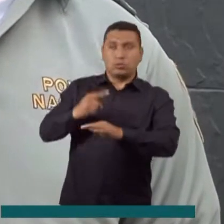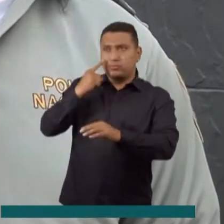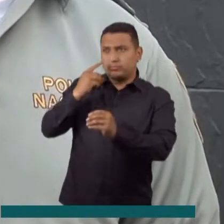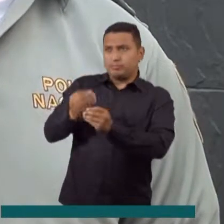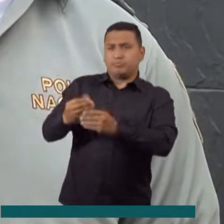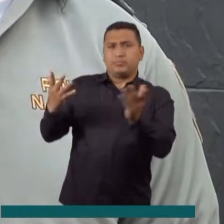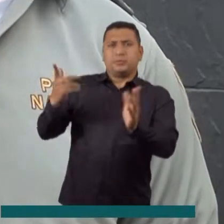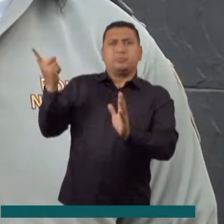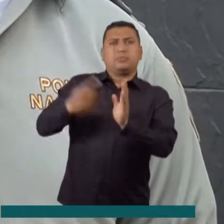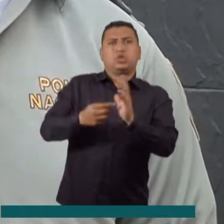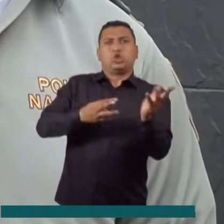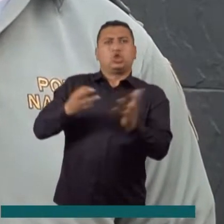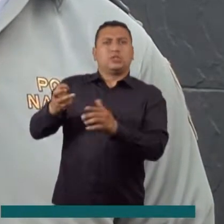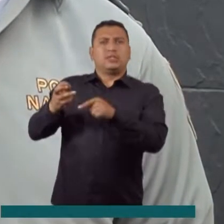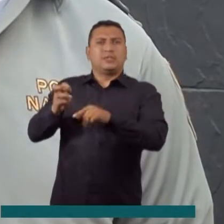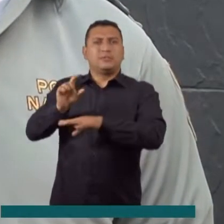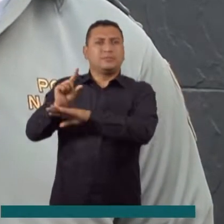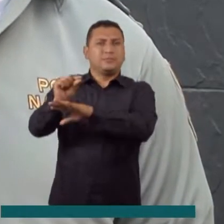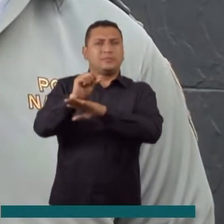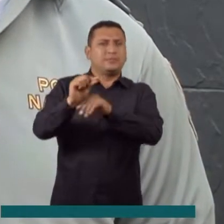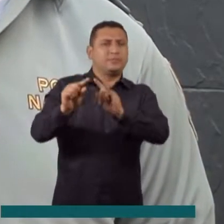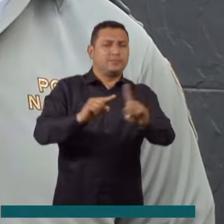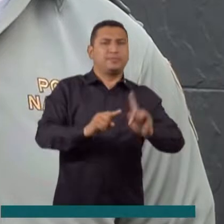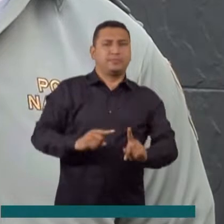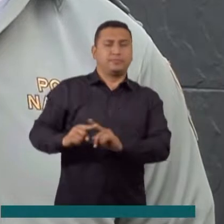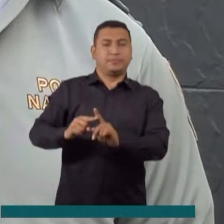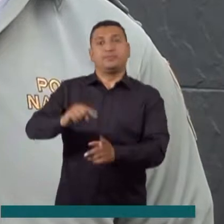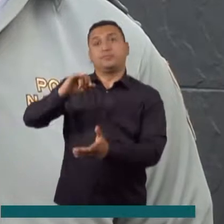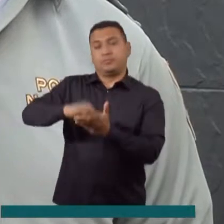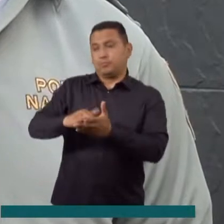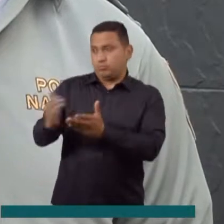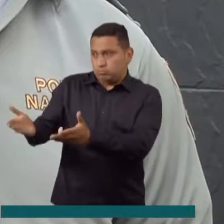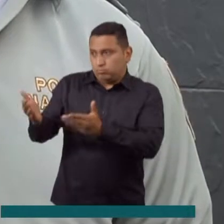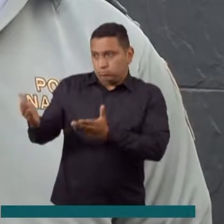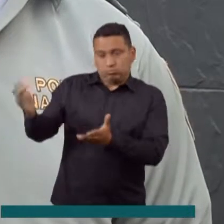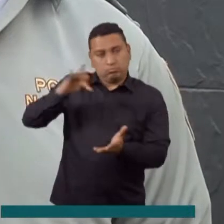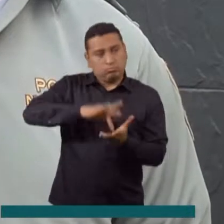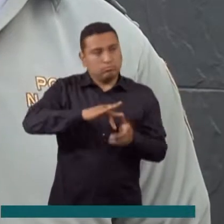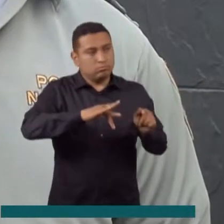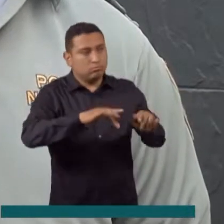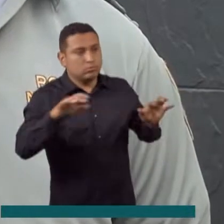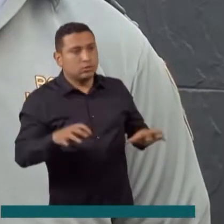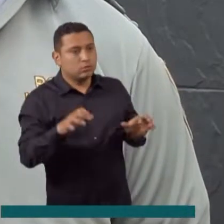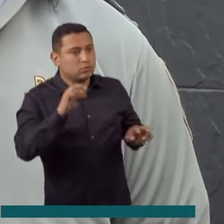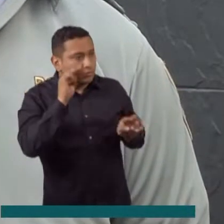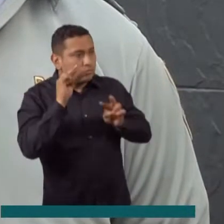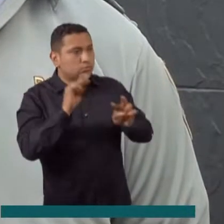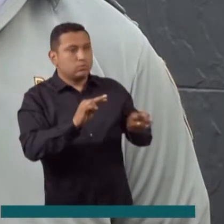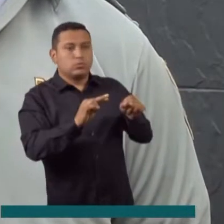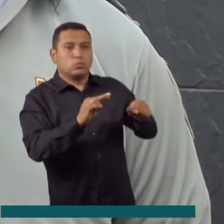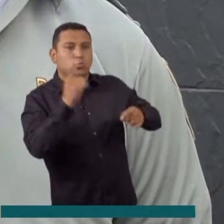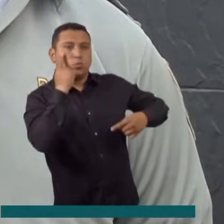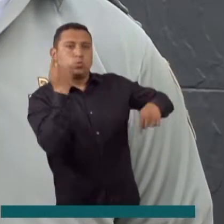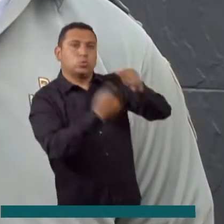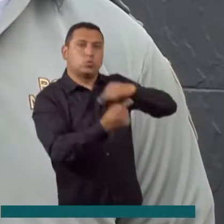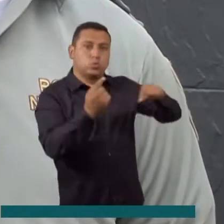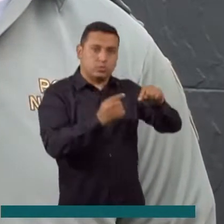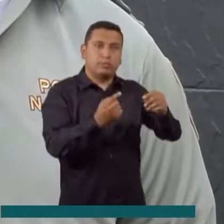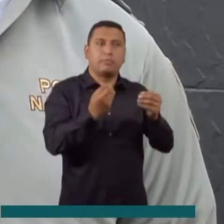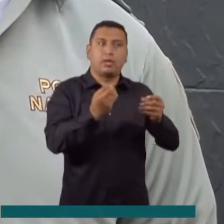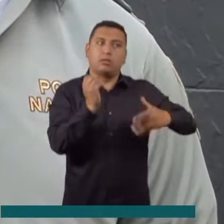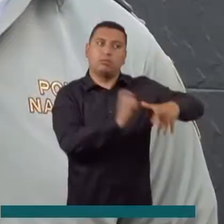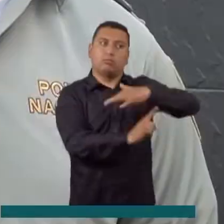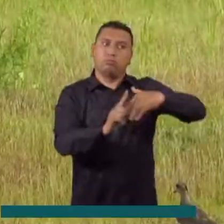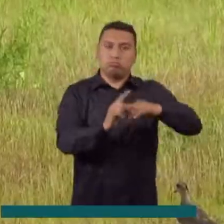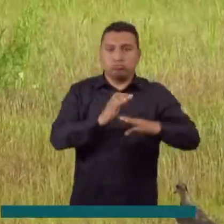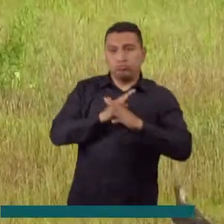el departamento se convierte en un lugar propicio para realizar actividades de avistamiento de turismo, preservando el medio ambiente y el cuidado con